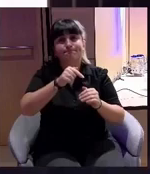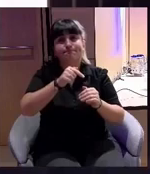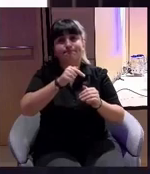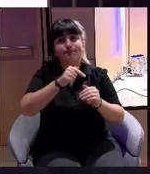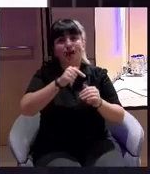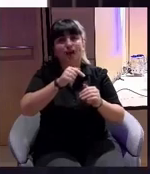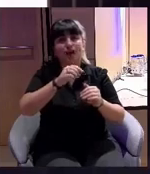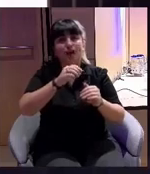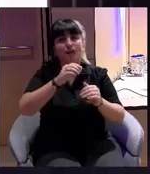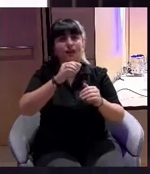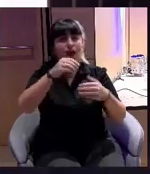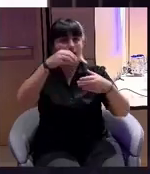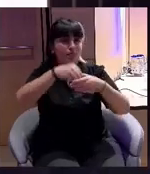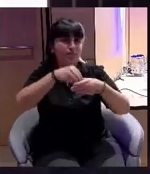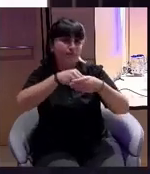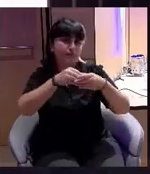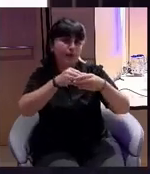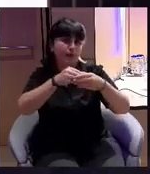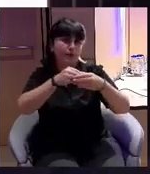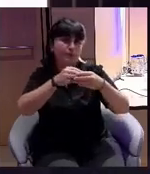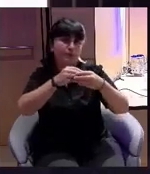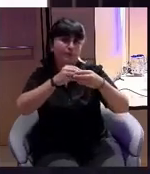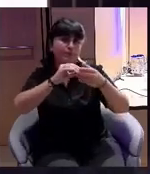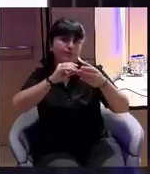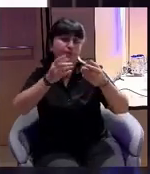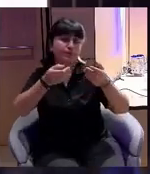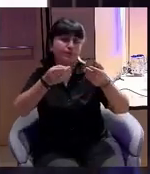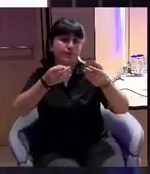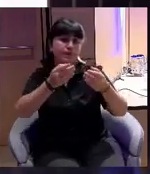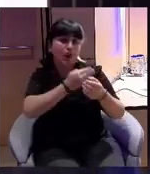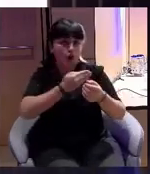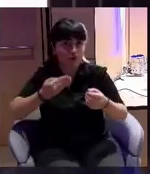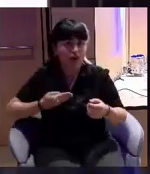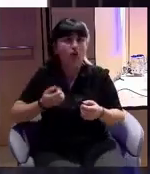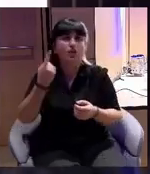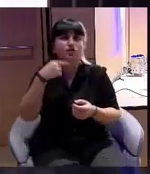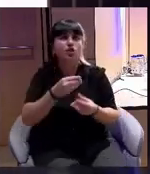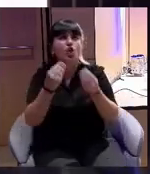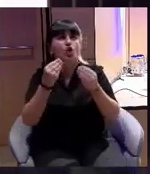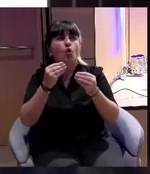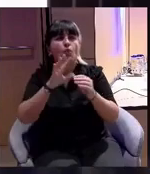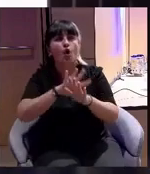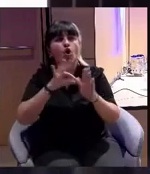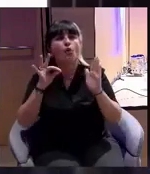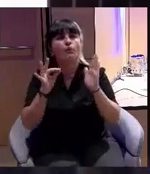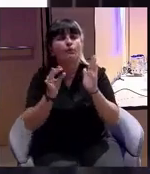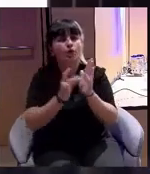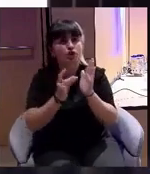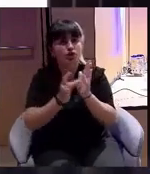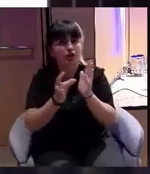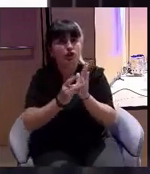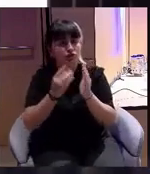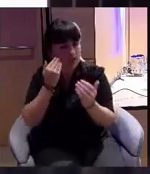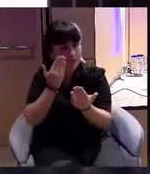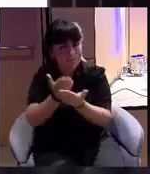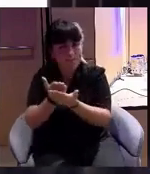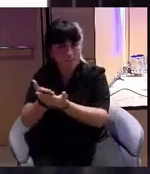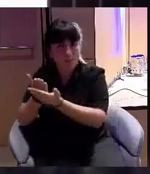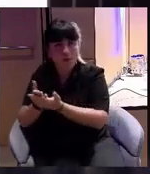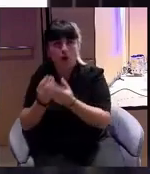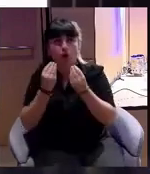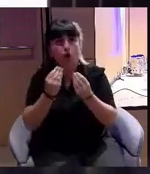votaciones en el congreso o los los proyectos que Proponen para ver si hay sintonía eh con lo que con lo que dicen y lo que